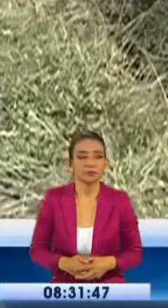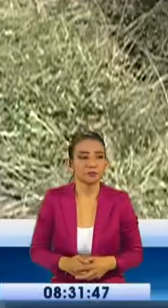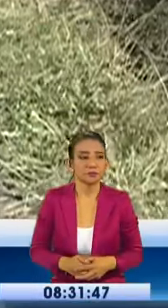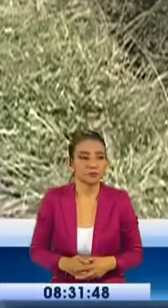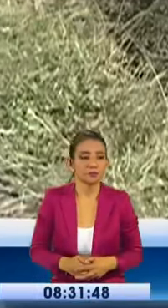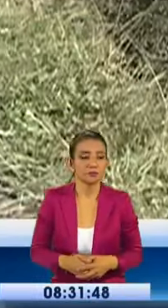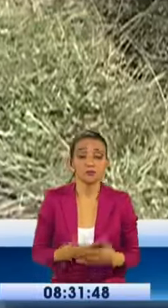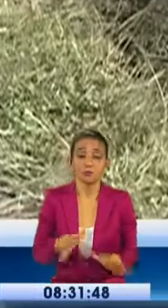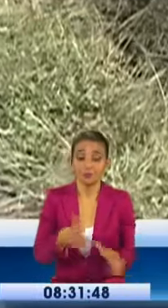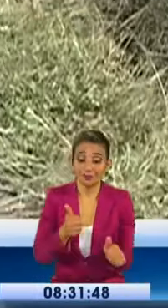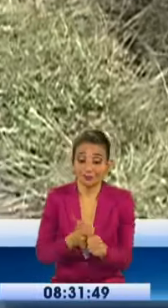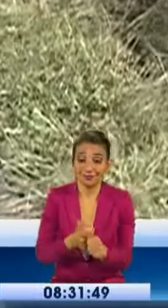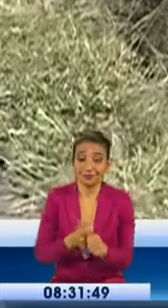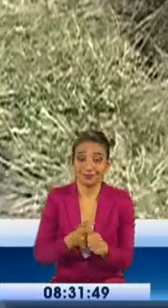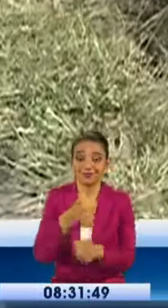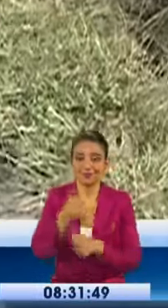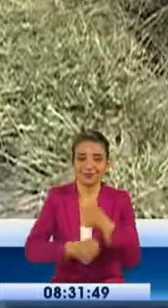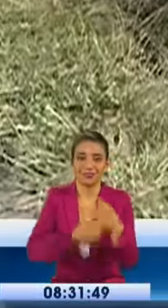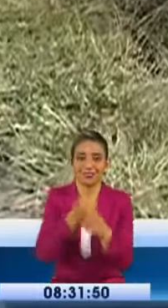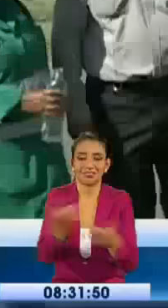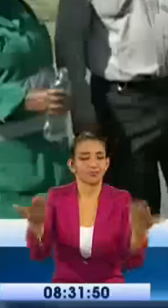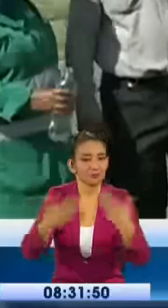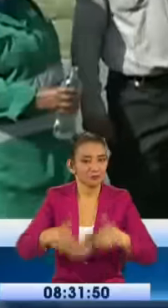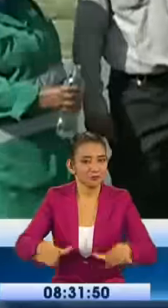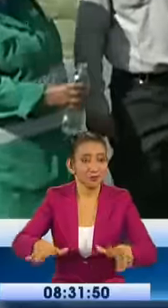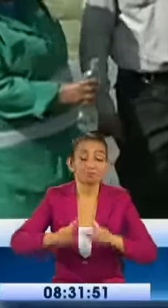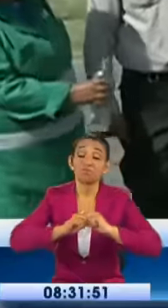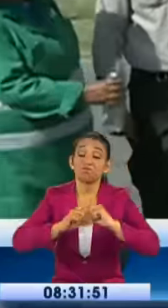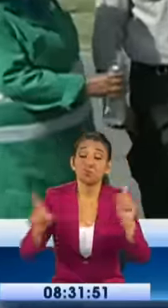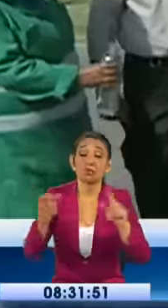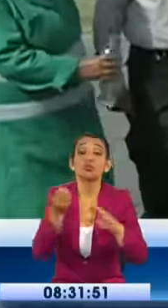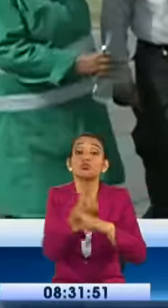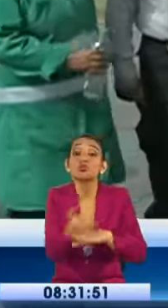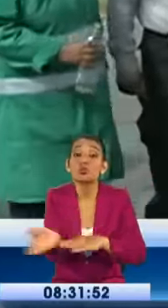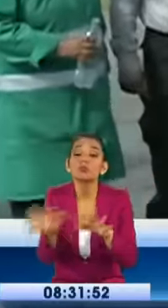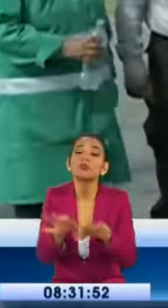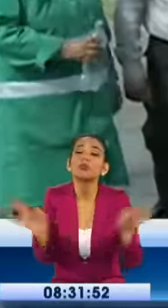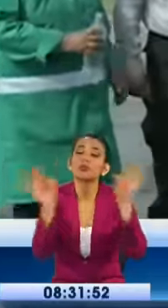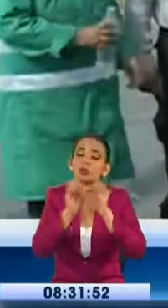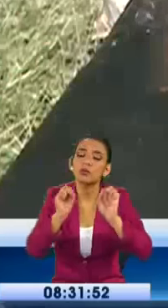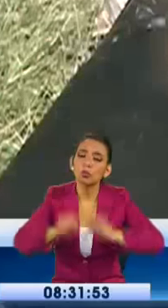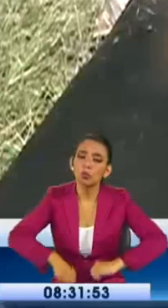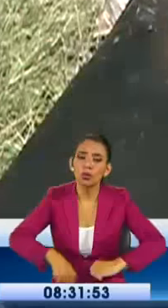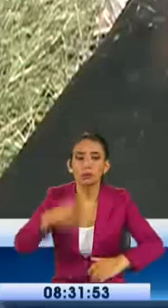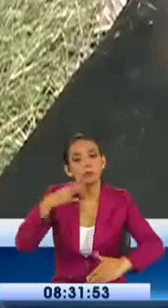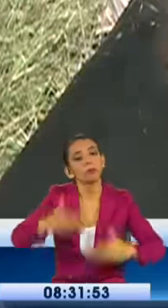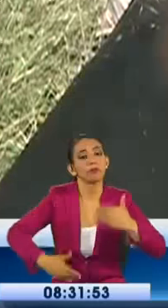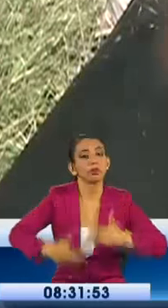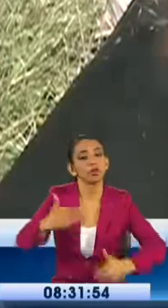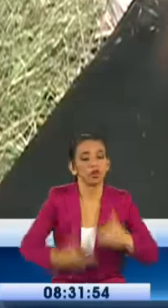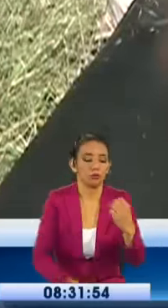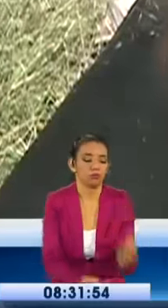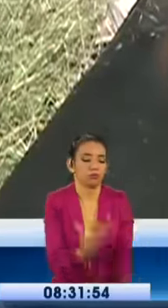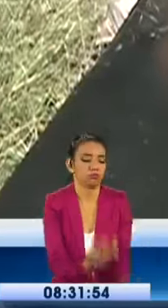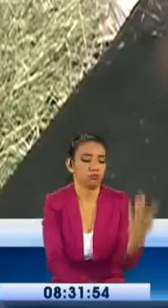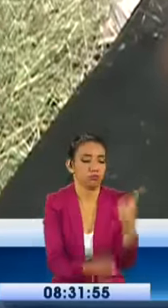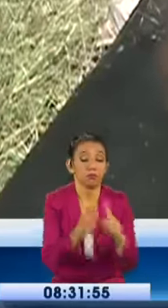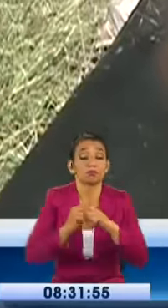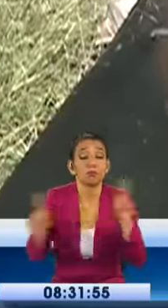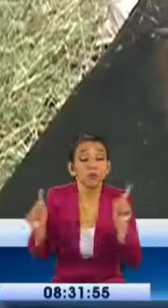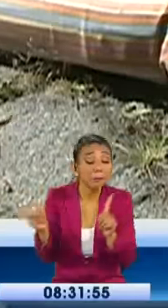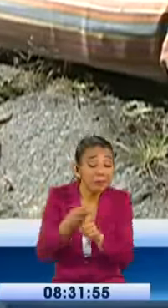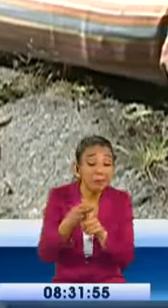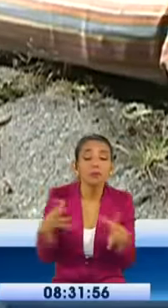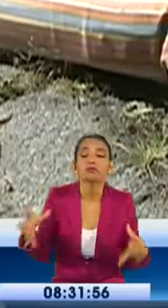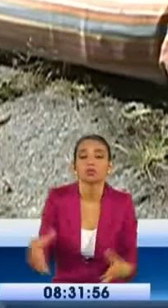Estamos a pocos días de finalizar el año y hay recomendaciones que tomar en cuenta para la quema de monigotes. Lo primero es la seguridad. A la